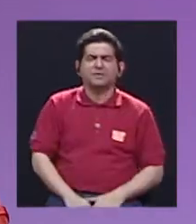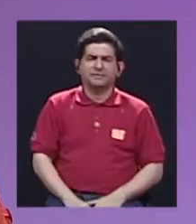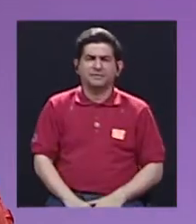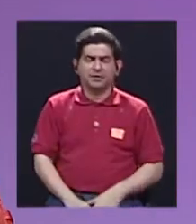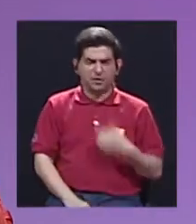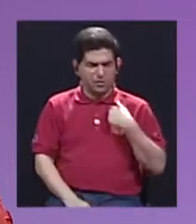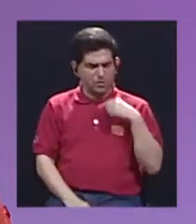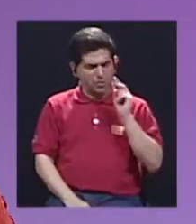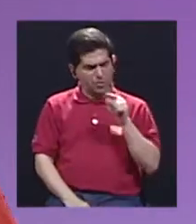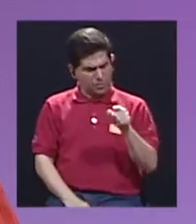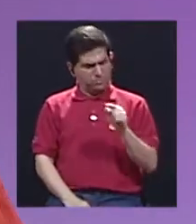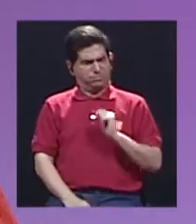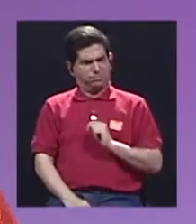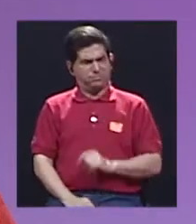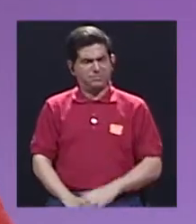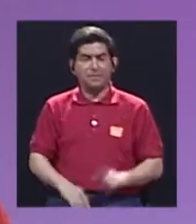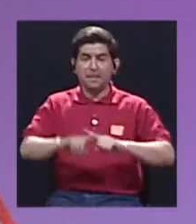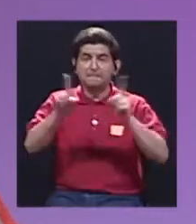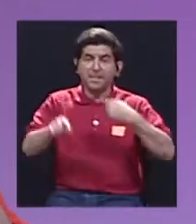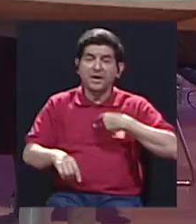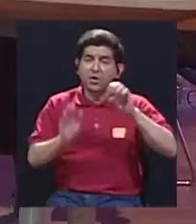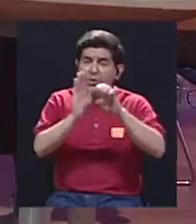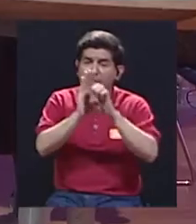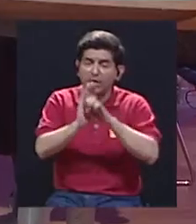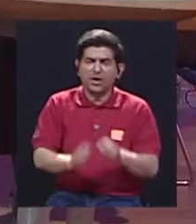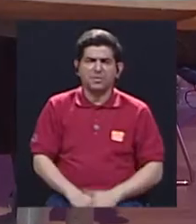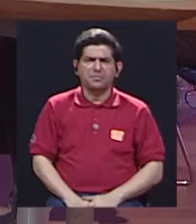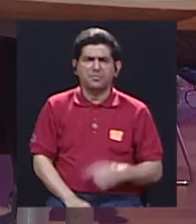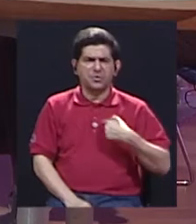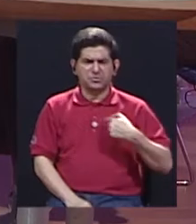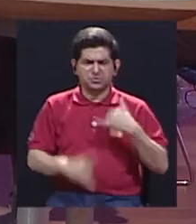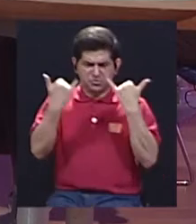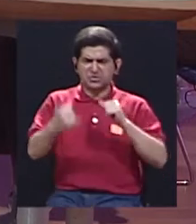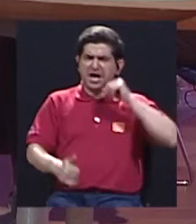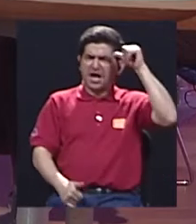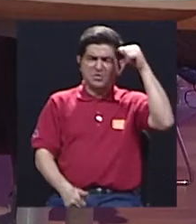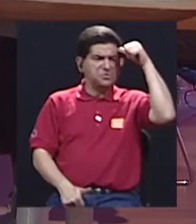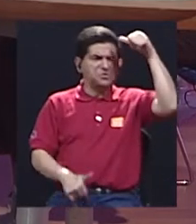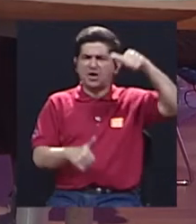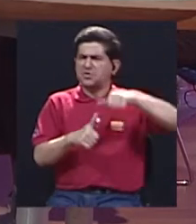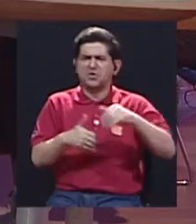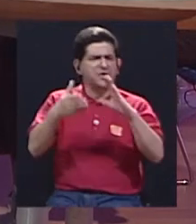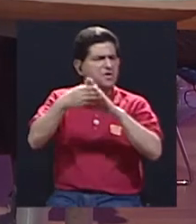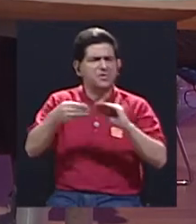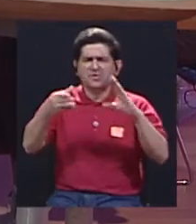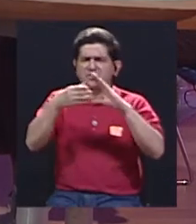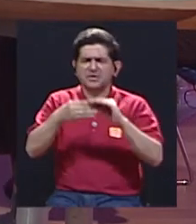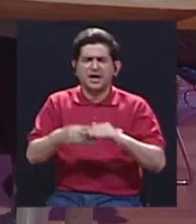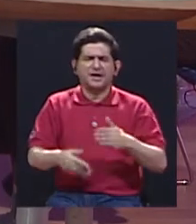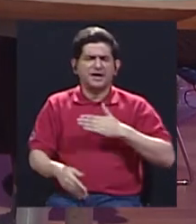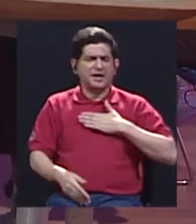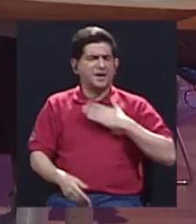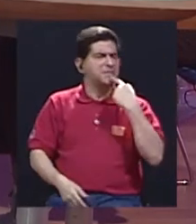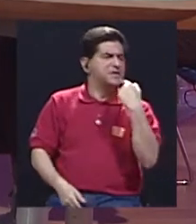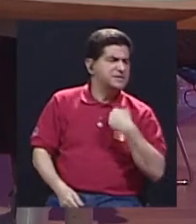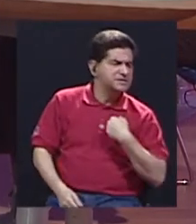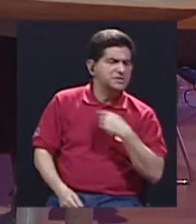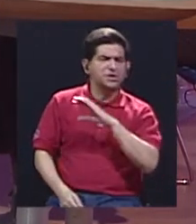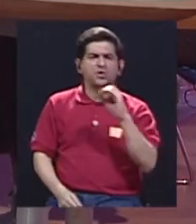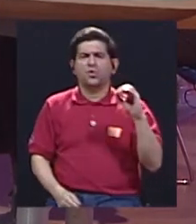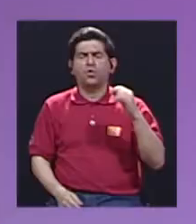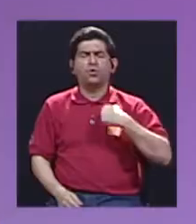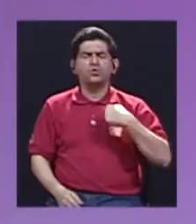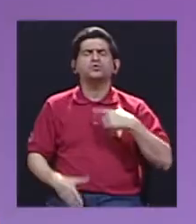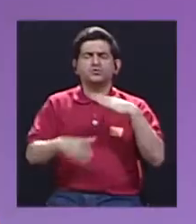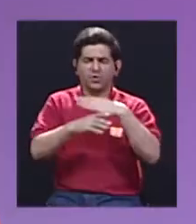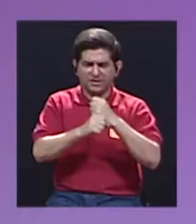comidas es tesis pero yo por ejemplo el grande nunca recordaba ni que me hubieran contado cuentos ni que yo contara cuentos pero